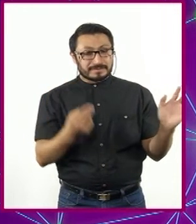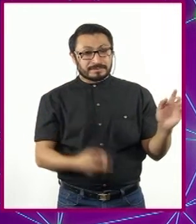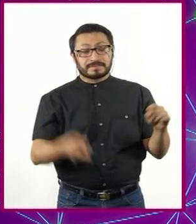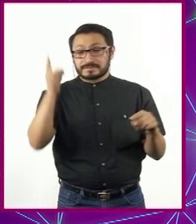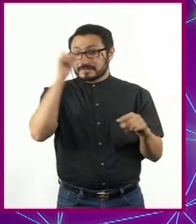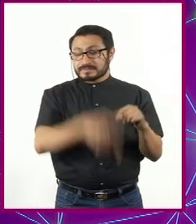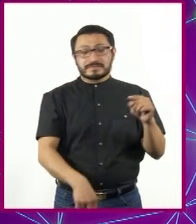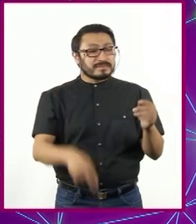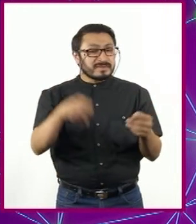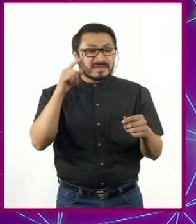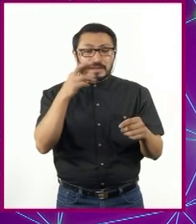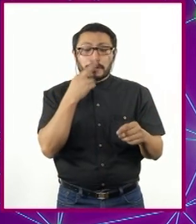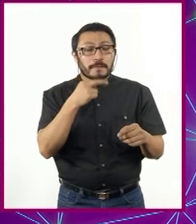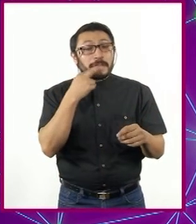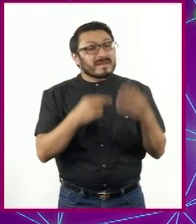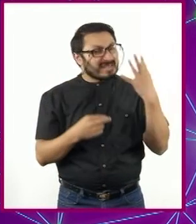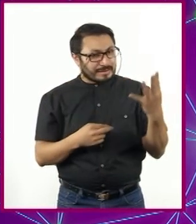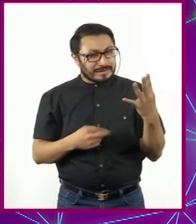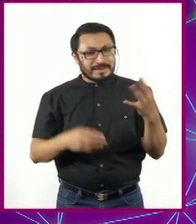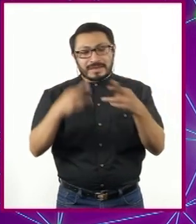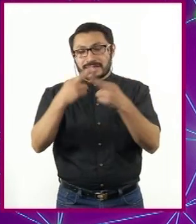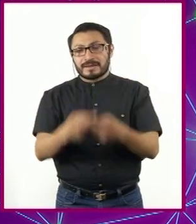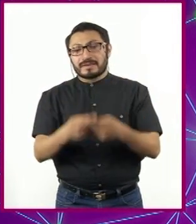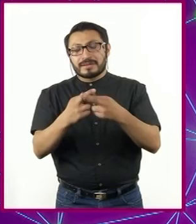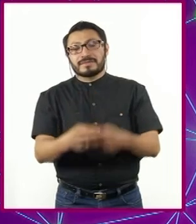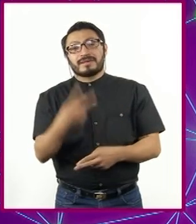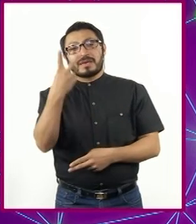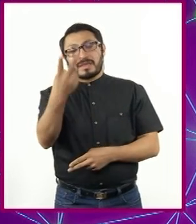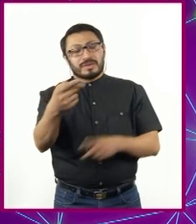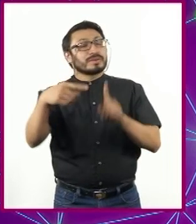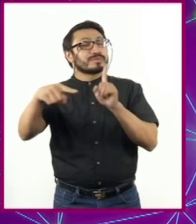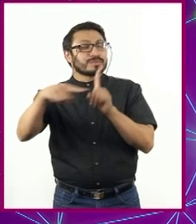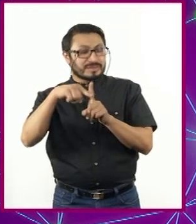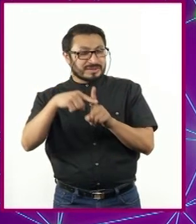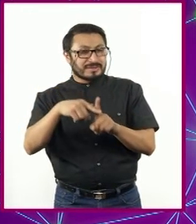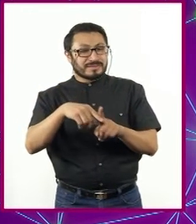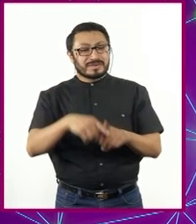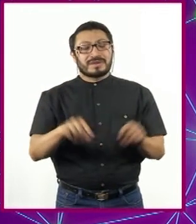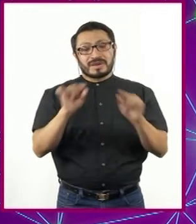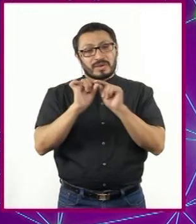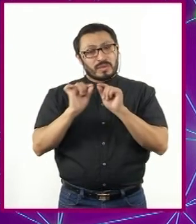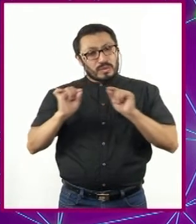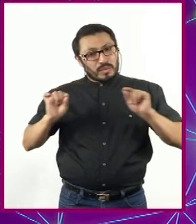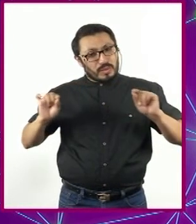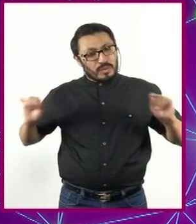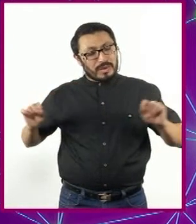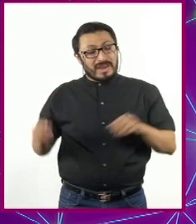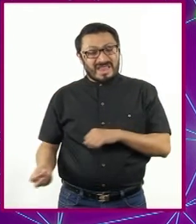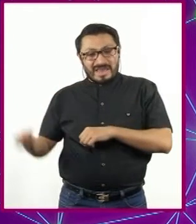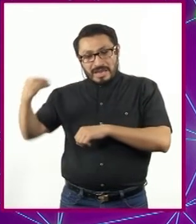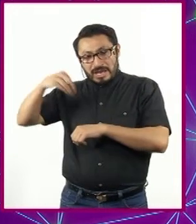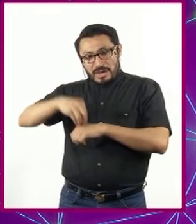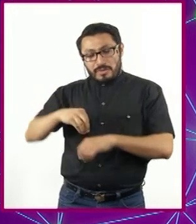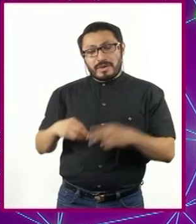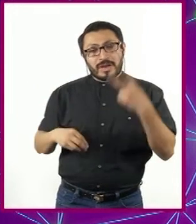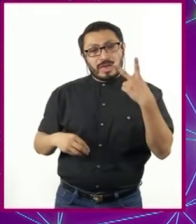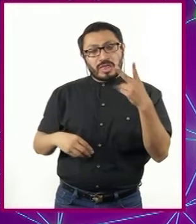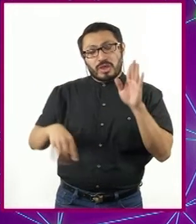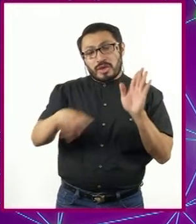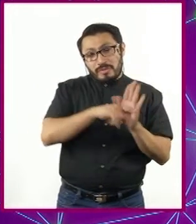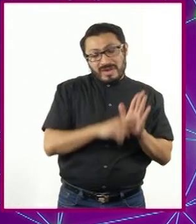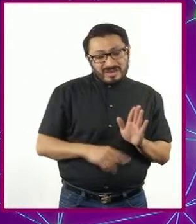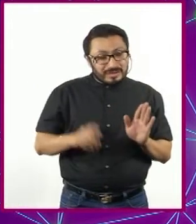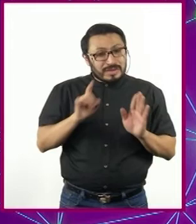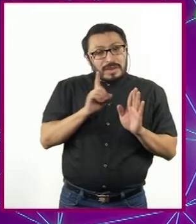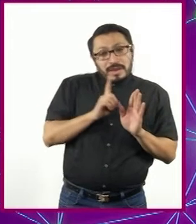4 fichas rojas, nos quedan 2 fichas positivas. En la recta numérica nos colocamos sobre 2 negativo y